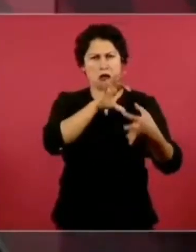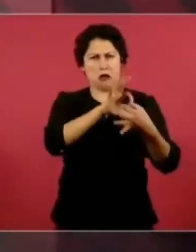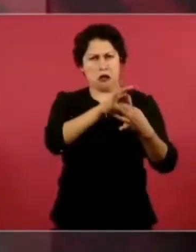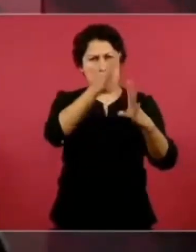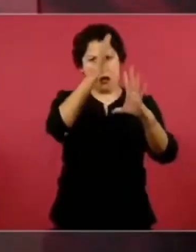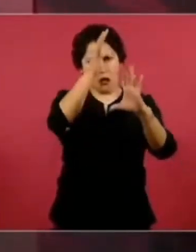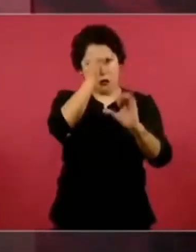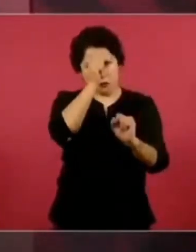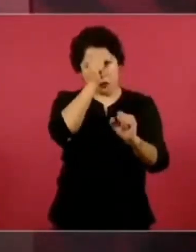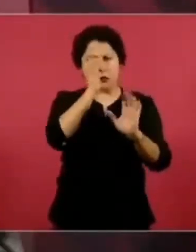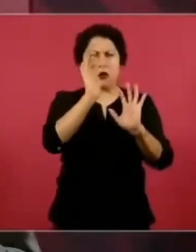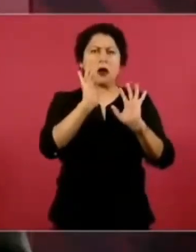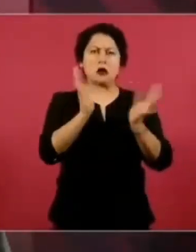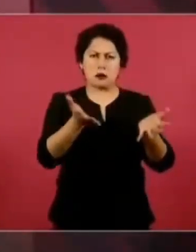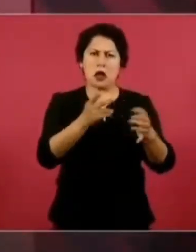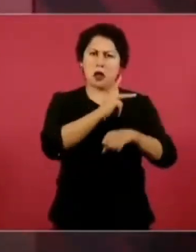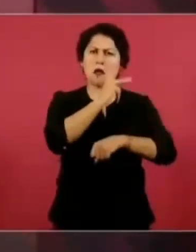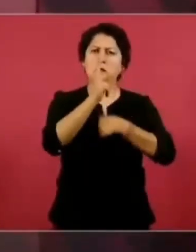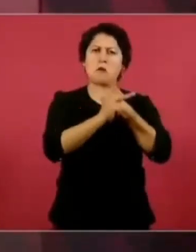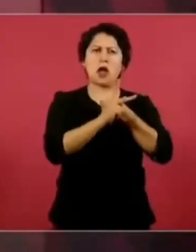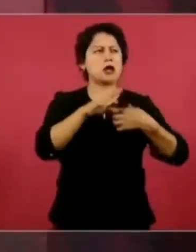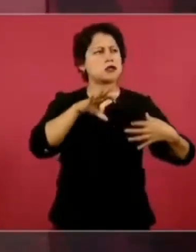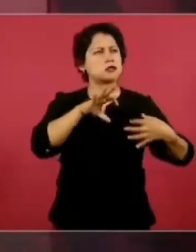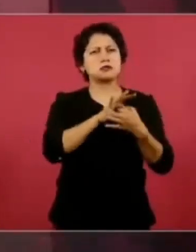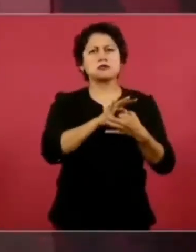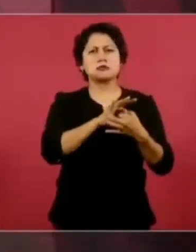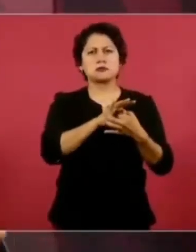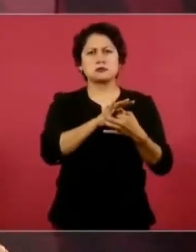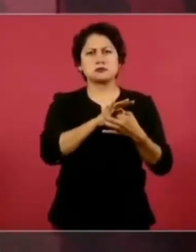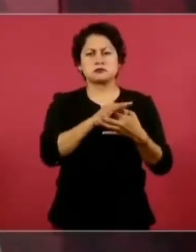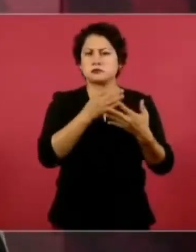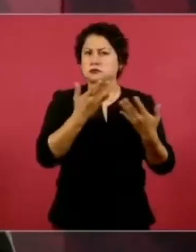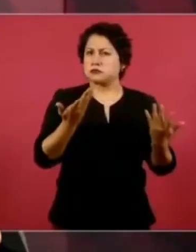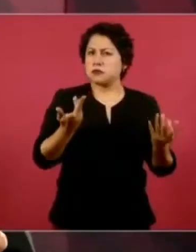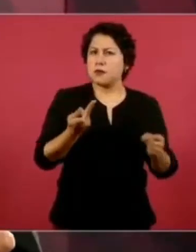como estados asociados, ya México no tiene